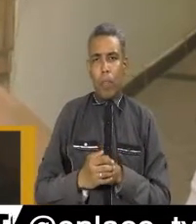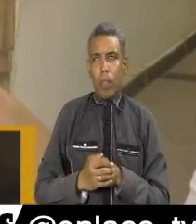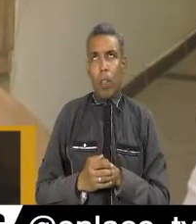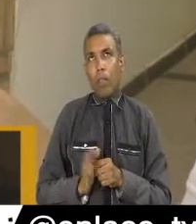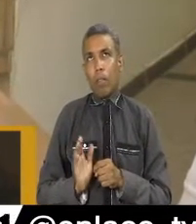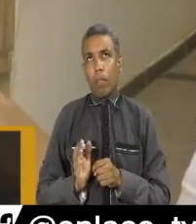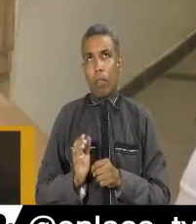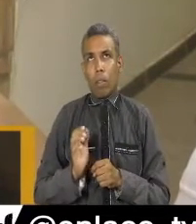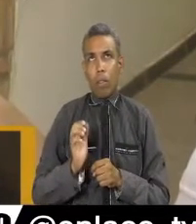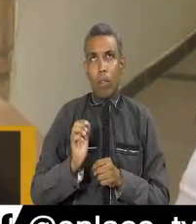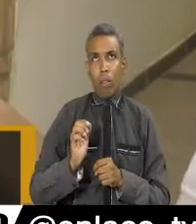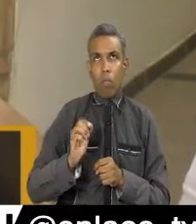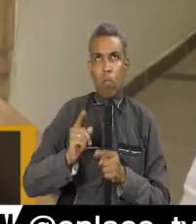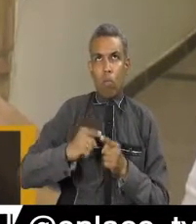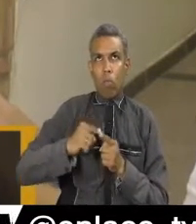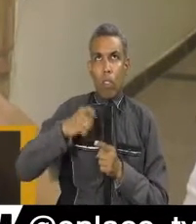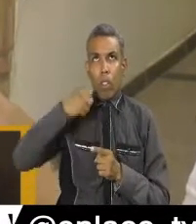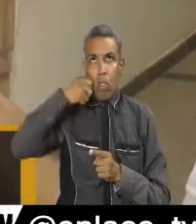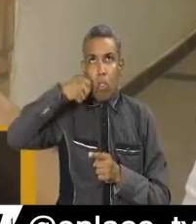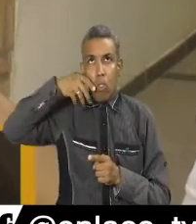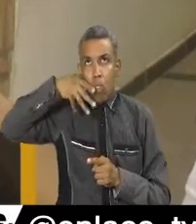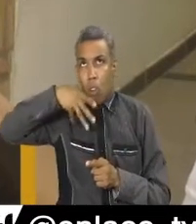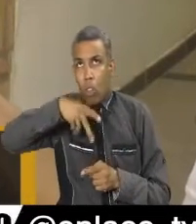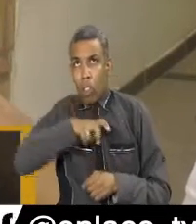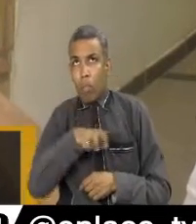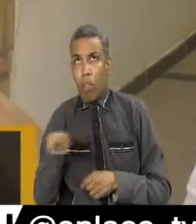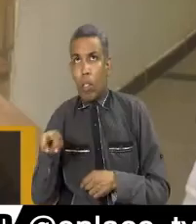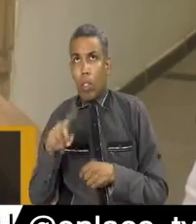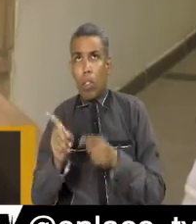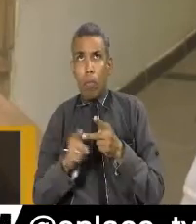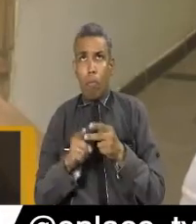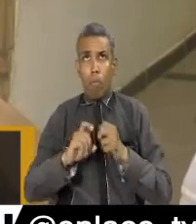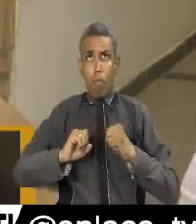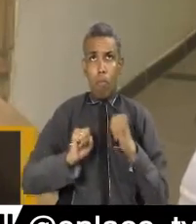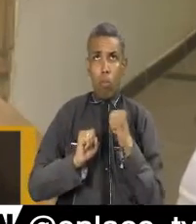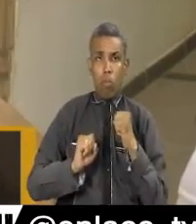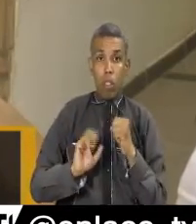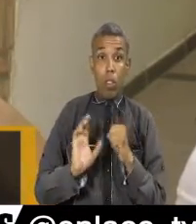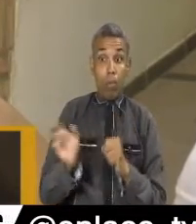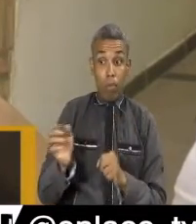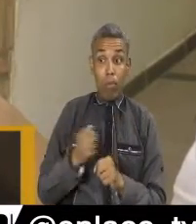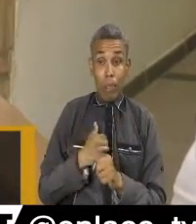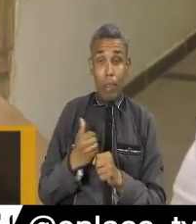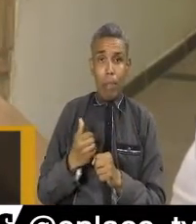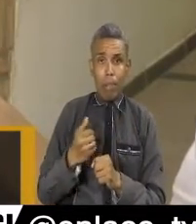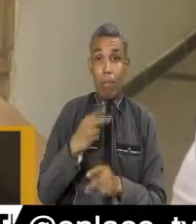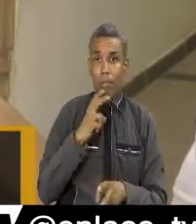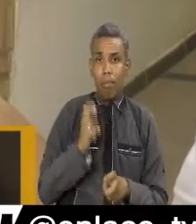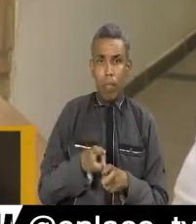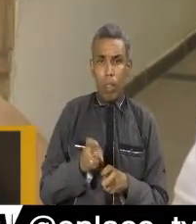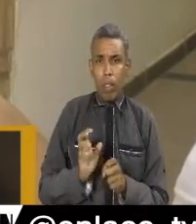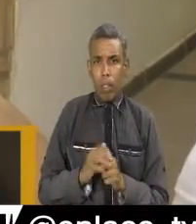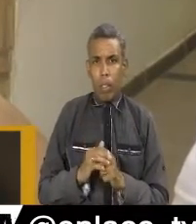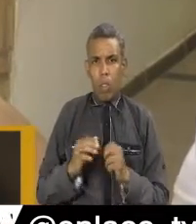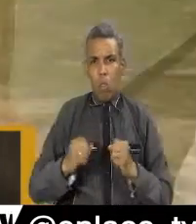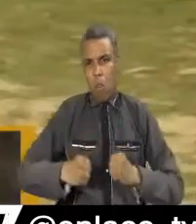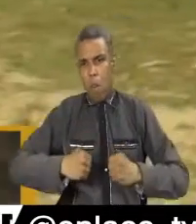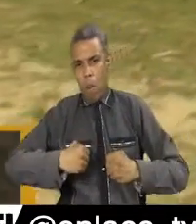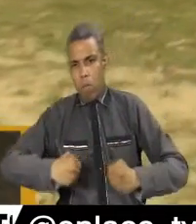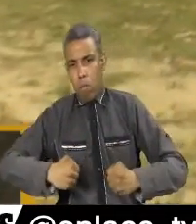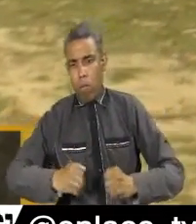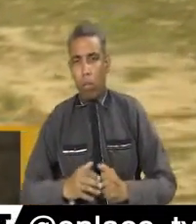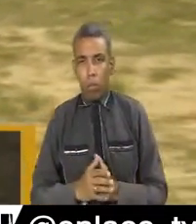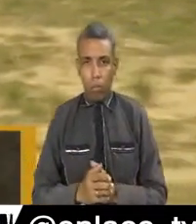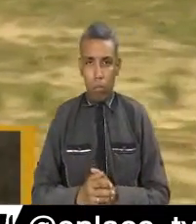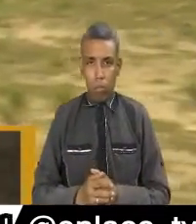y contra Bogotá. Los dos equipos son muy fuertes y pues físicamente también son